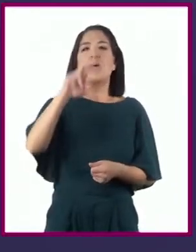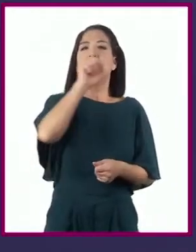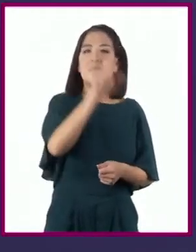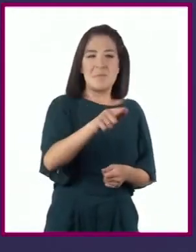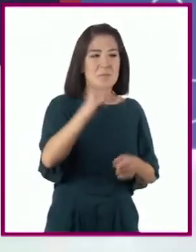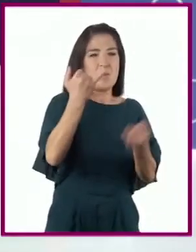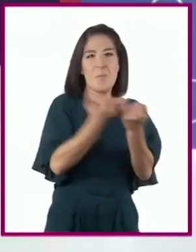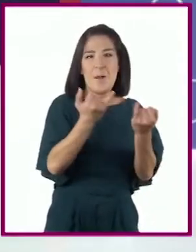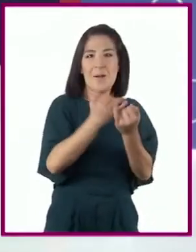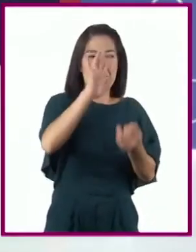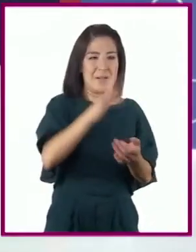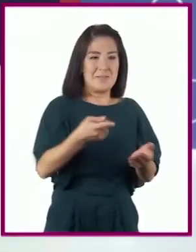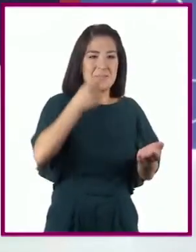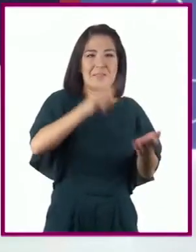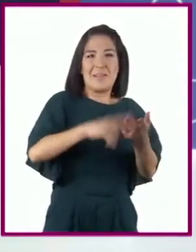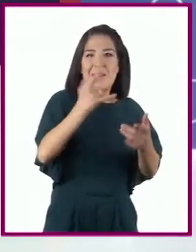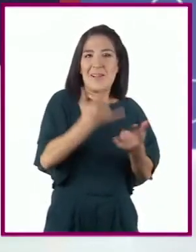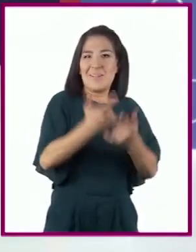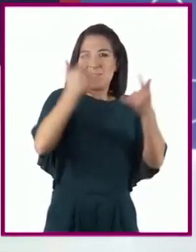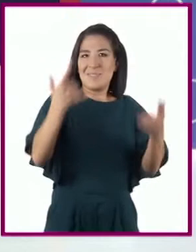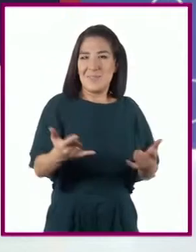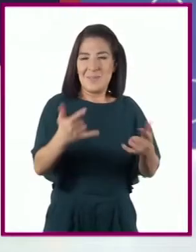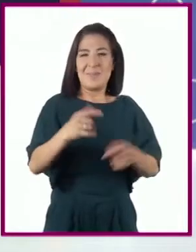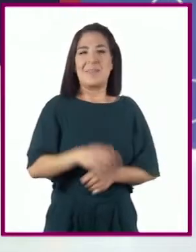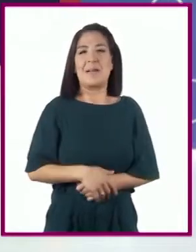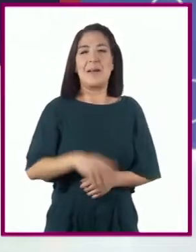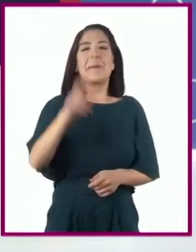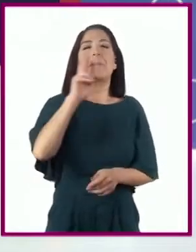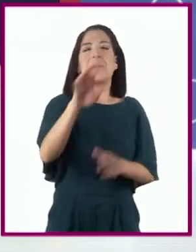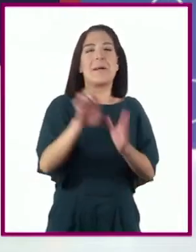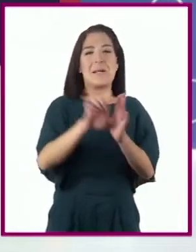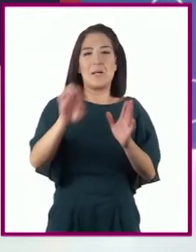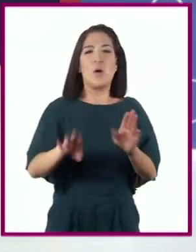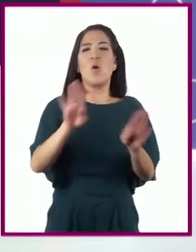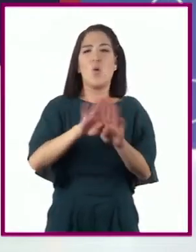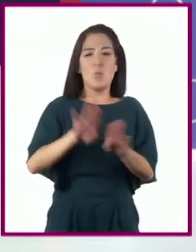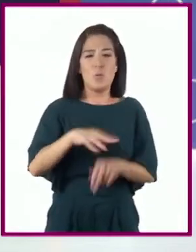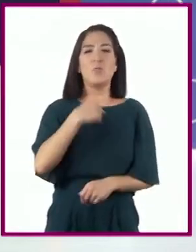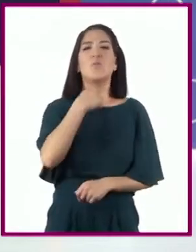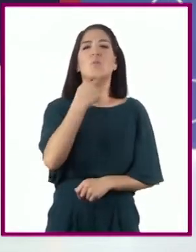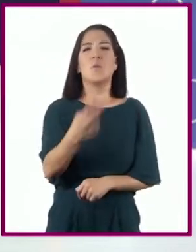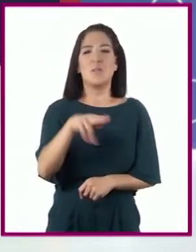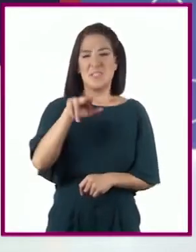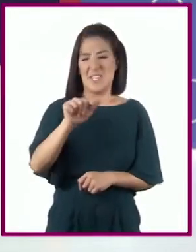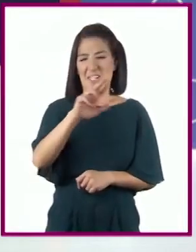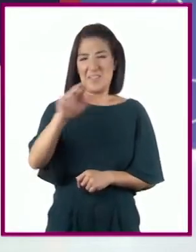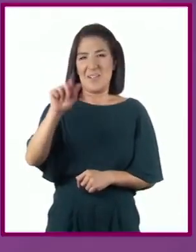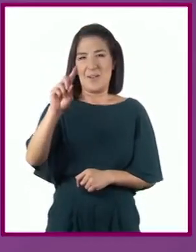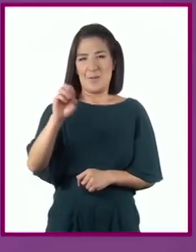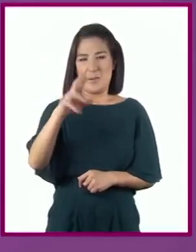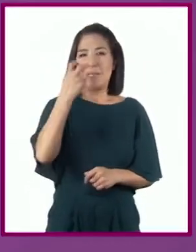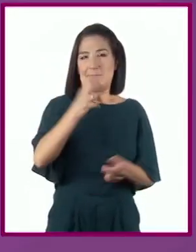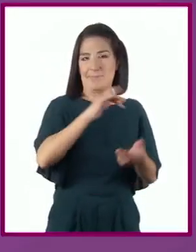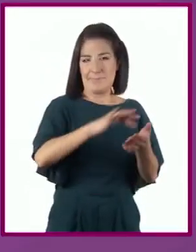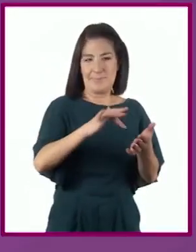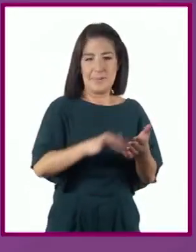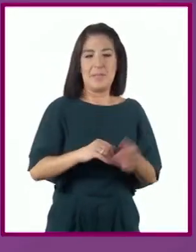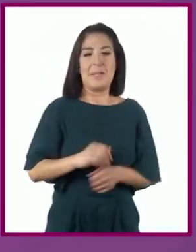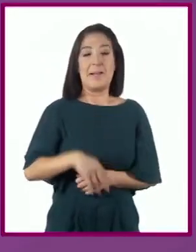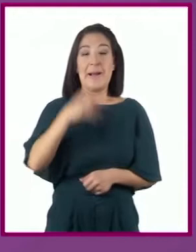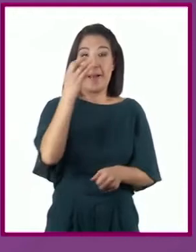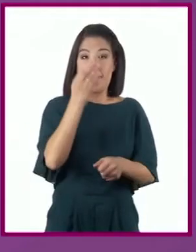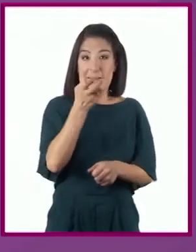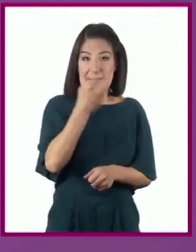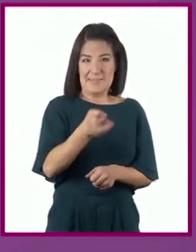una historia. Veamos unos ejemplos para ver cómo funciona la voz del narrador en la literatura. En esta